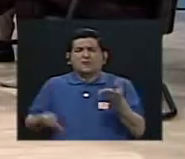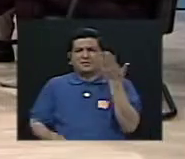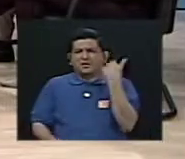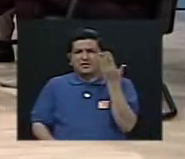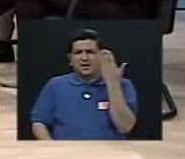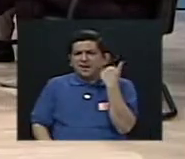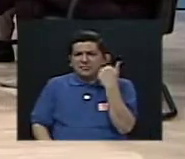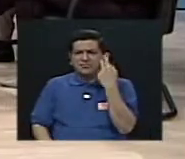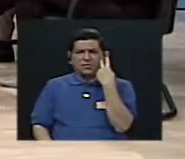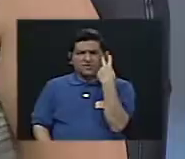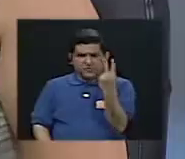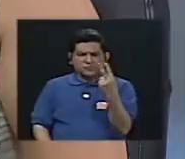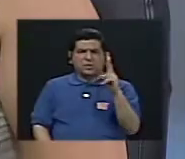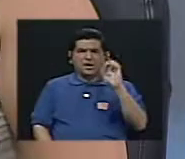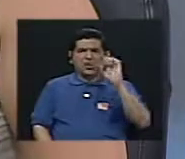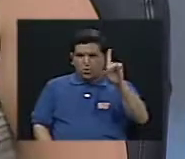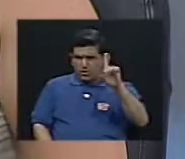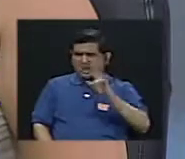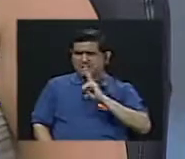de la UNED.